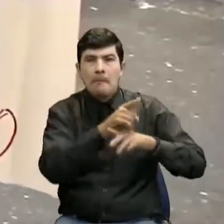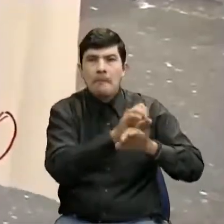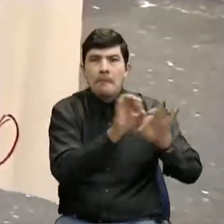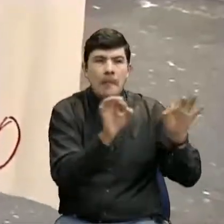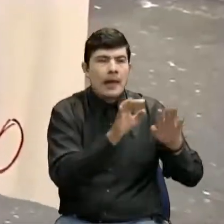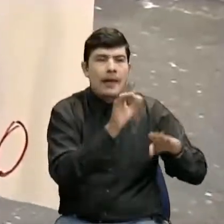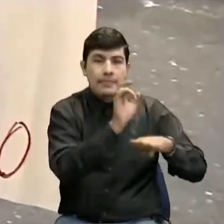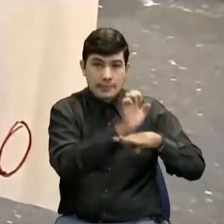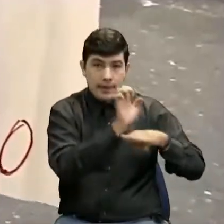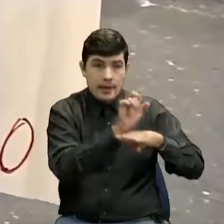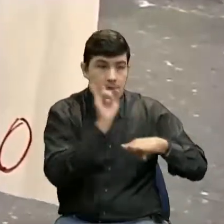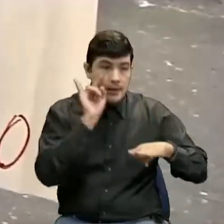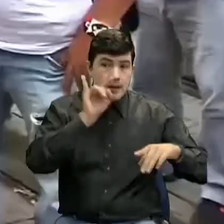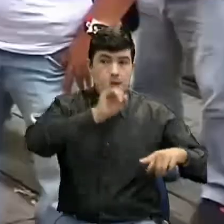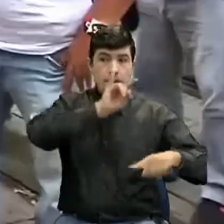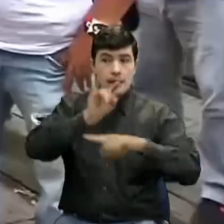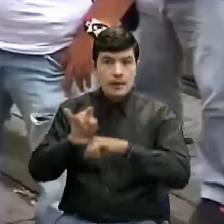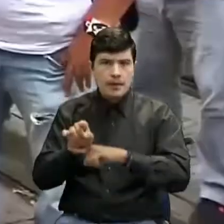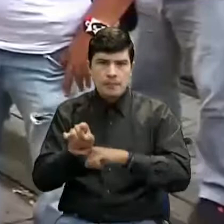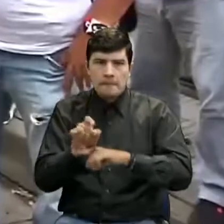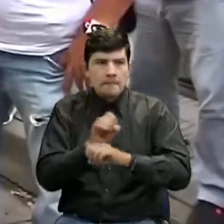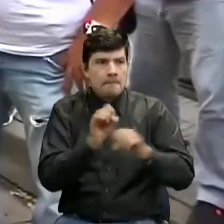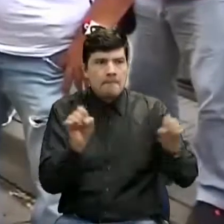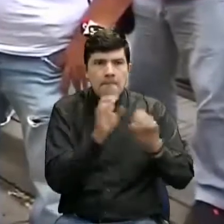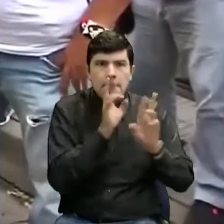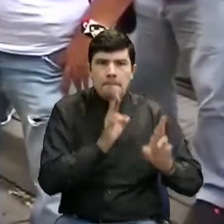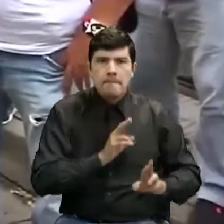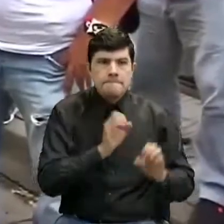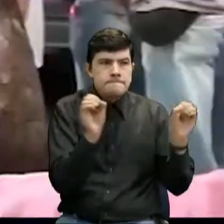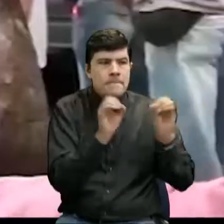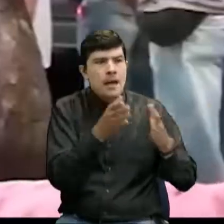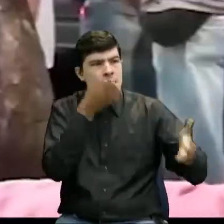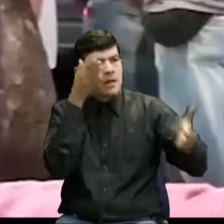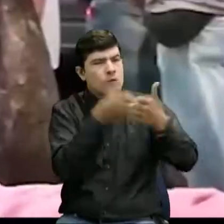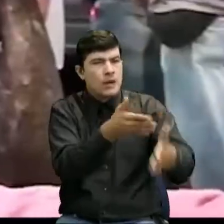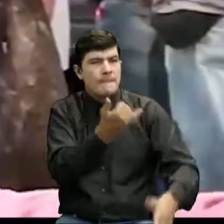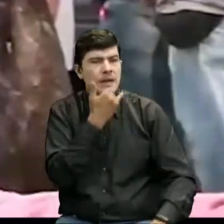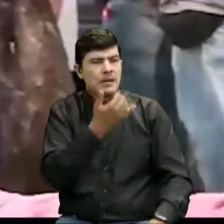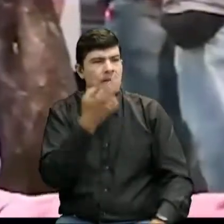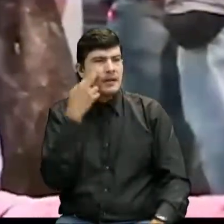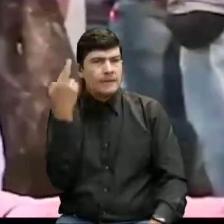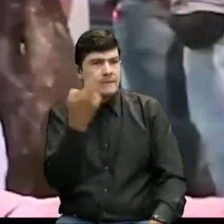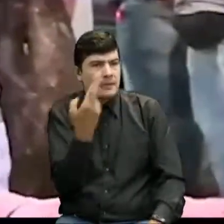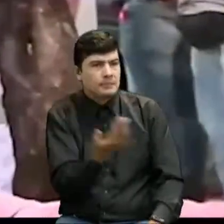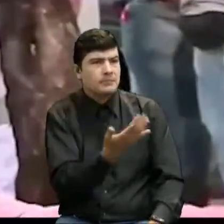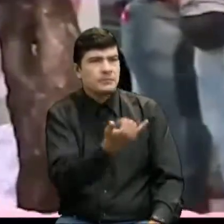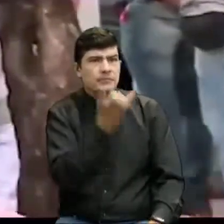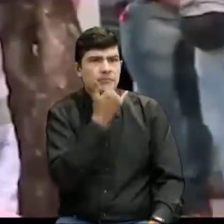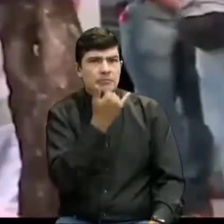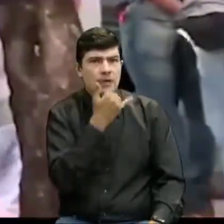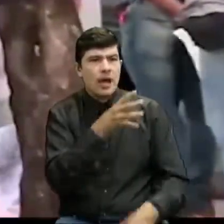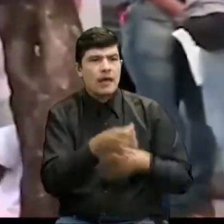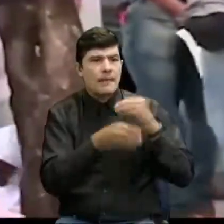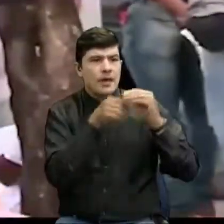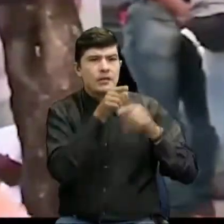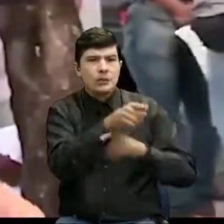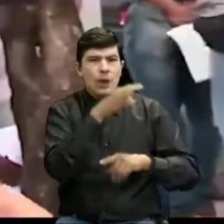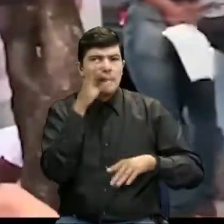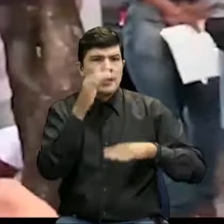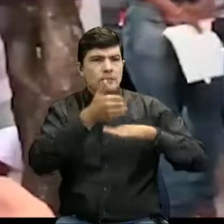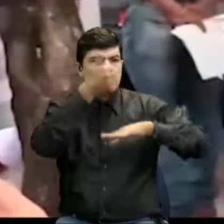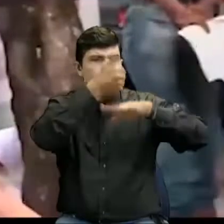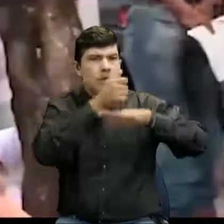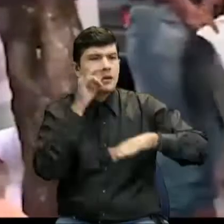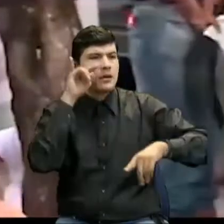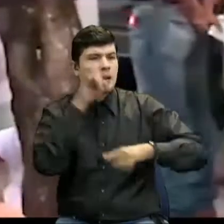la pandemia y el aislamiento obligatorio que estamos aquí el día de lucha y naranja procurador que necesitamos